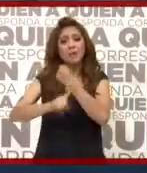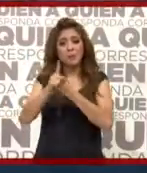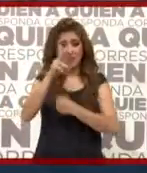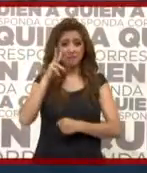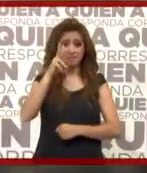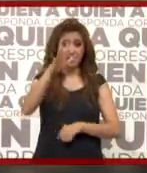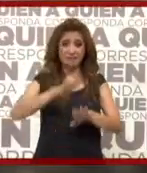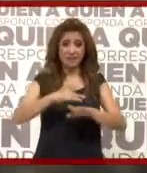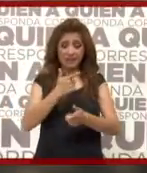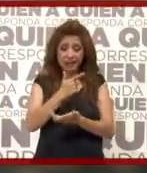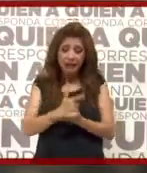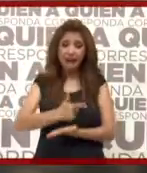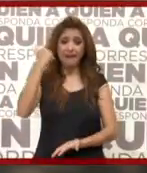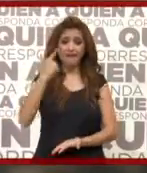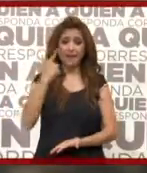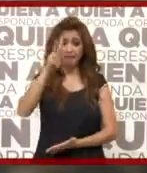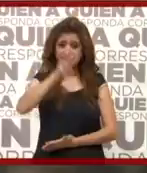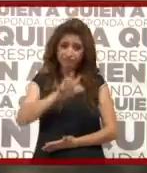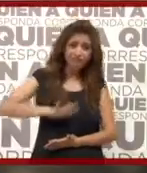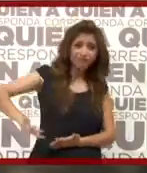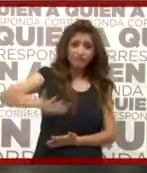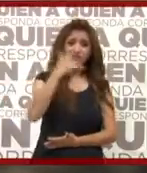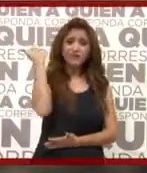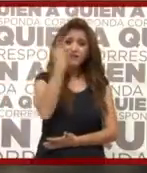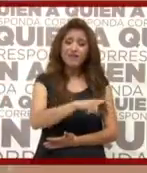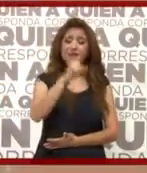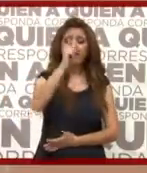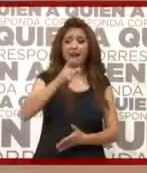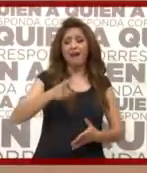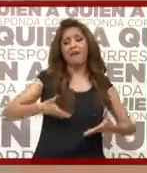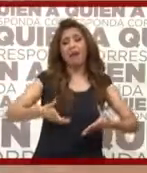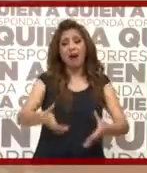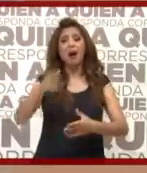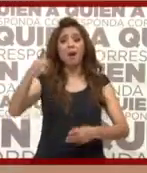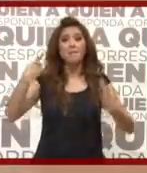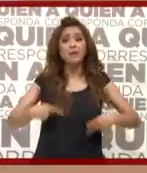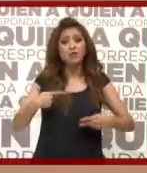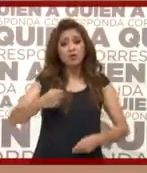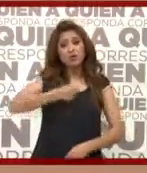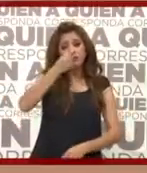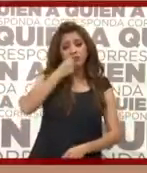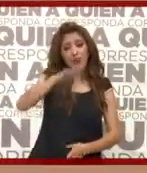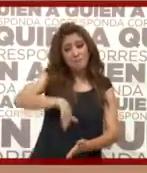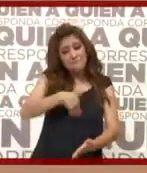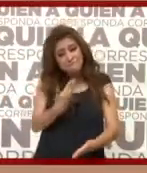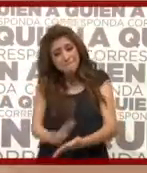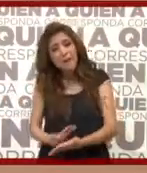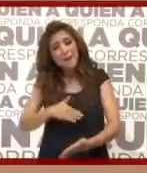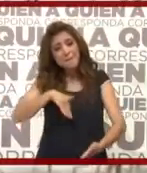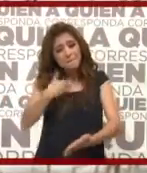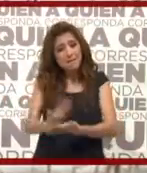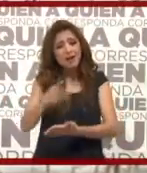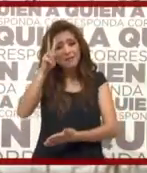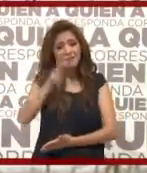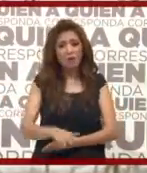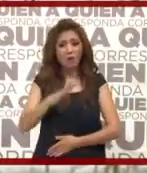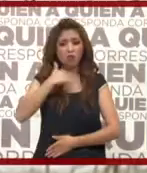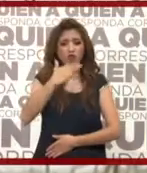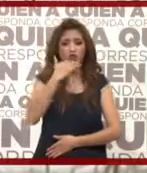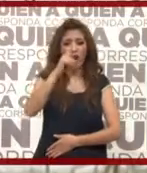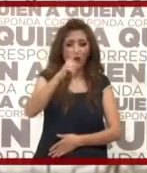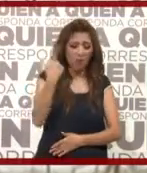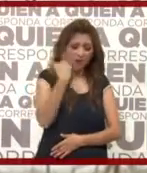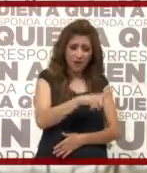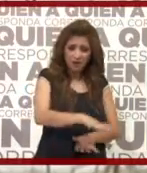vaya en aumento. Debido a la pésima condición en que se encuentra esta calle, se han caído personas de la tercera edad, lastimándose y ensuciándose con el agua